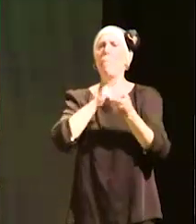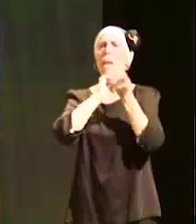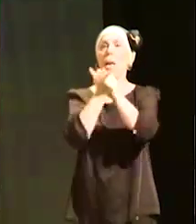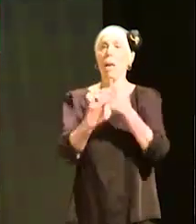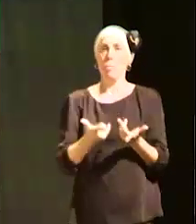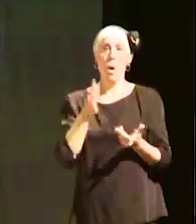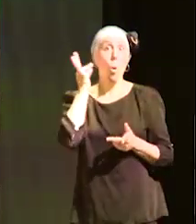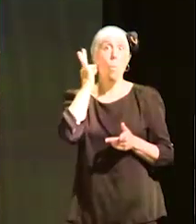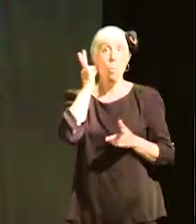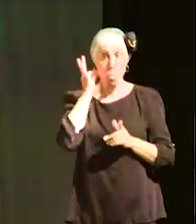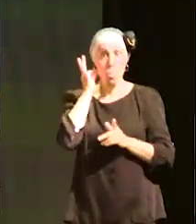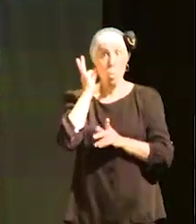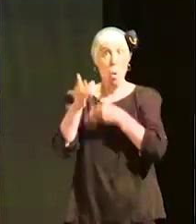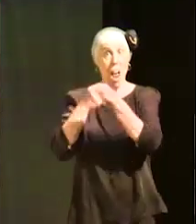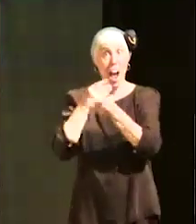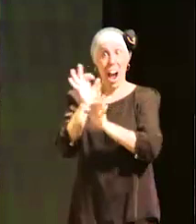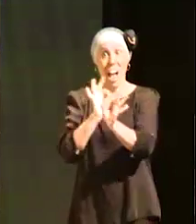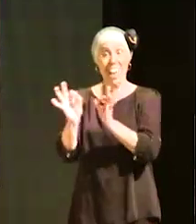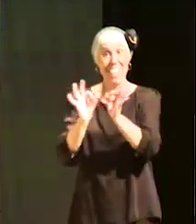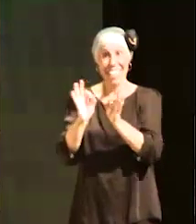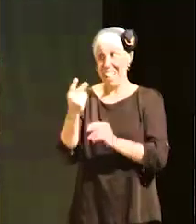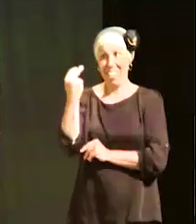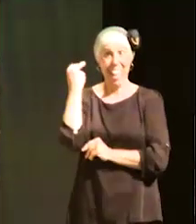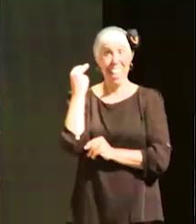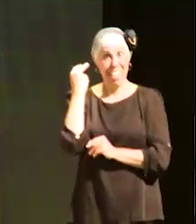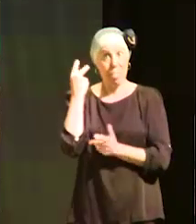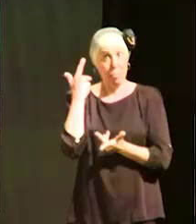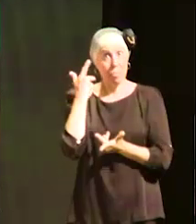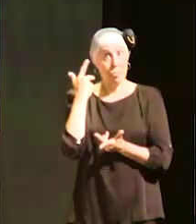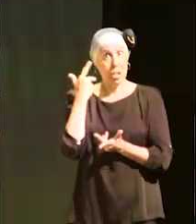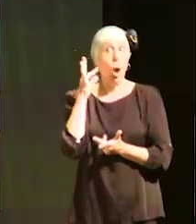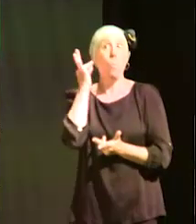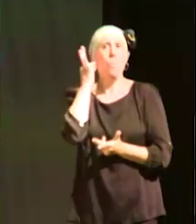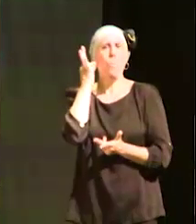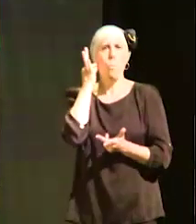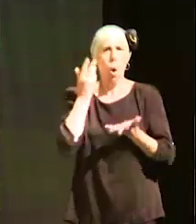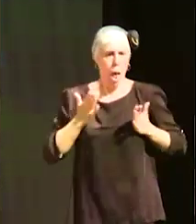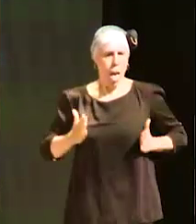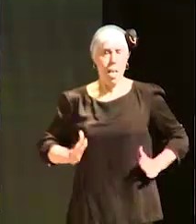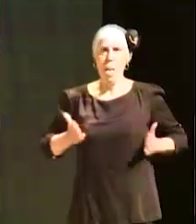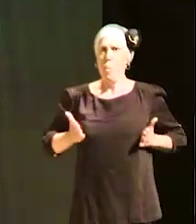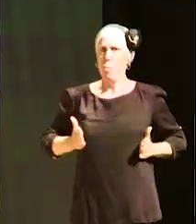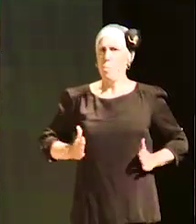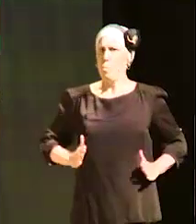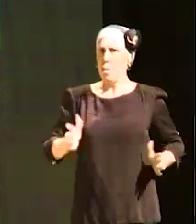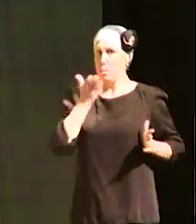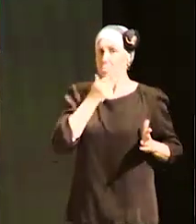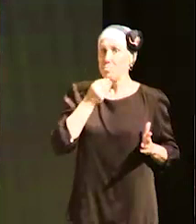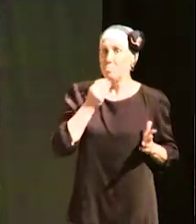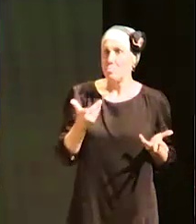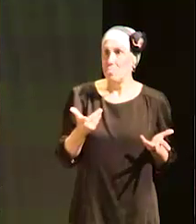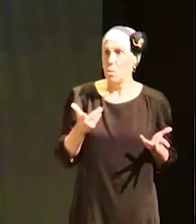teatro recuerdan la imagen de esas bellas mujeres con vestidos muy muy hermosos